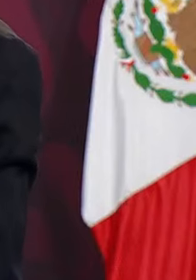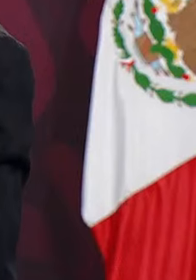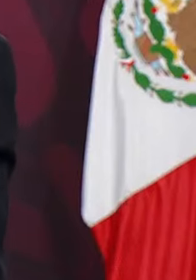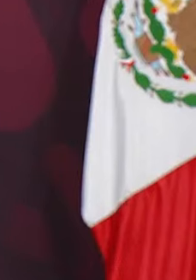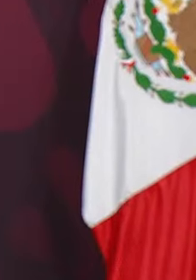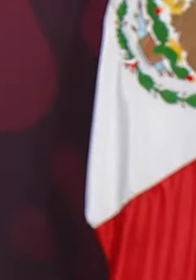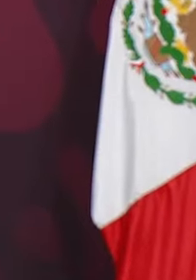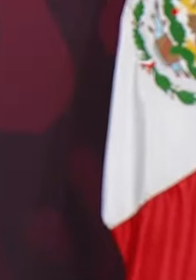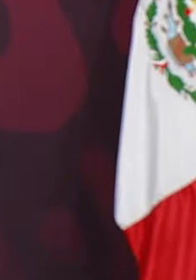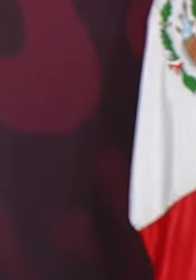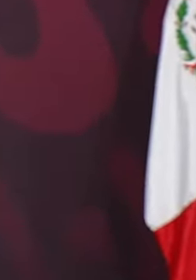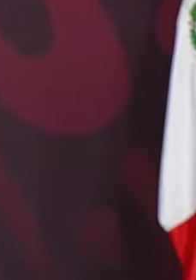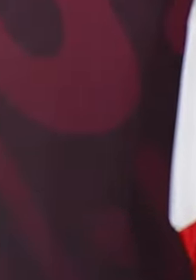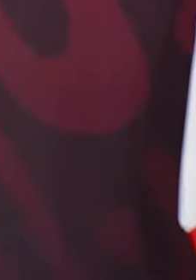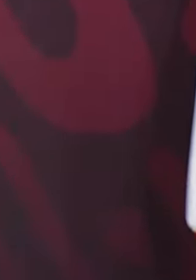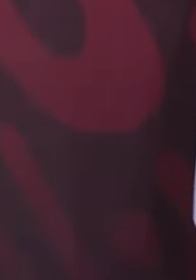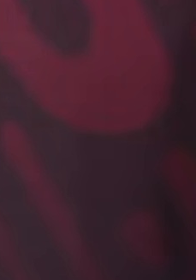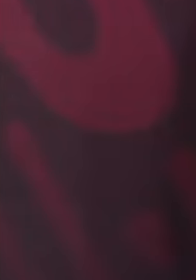bueno,